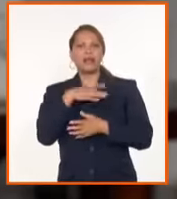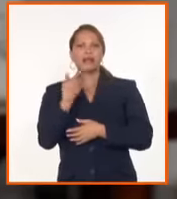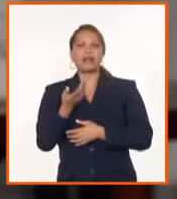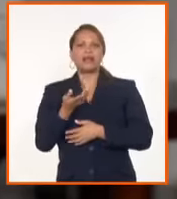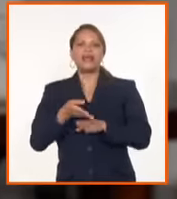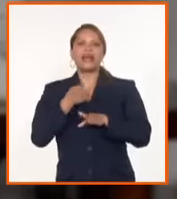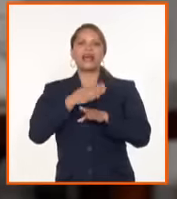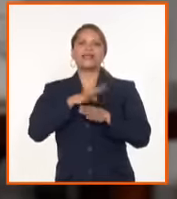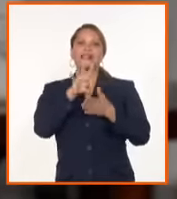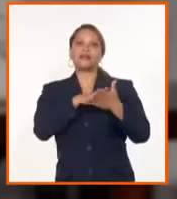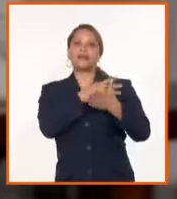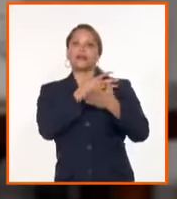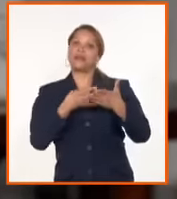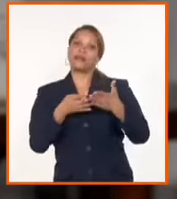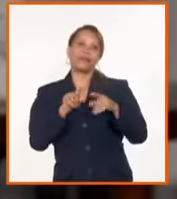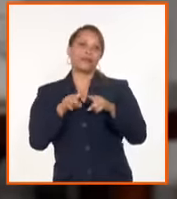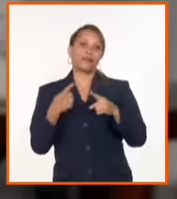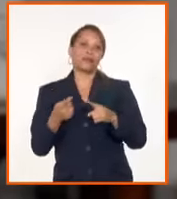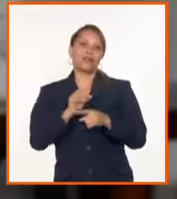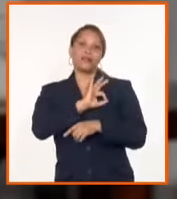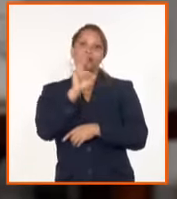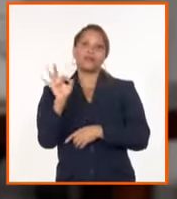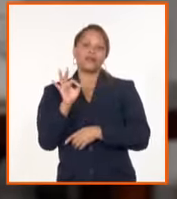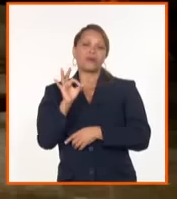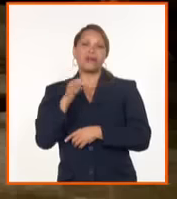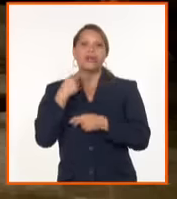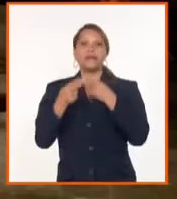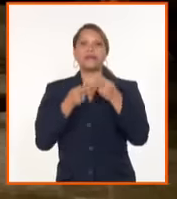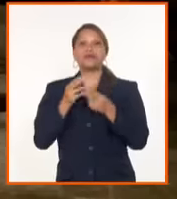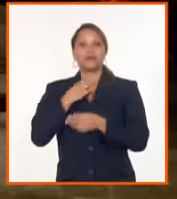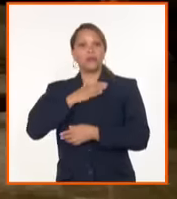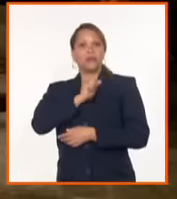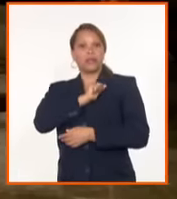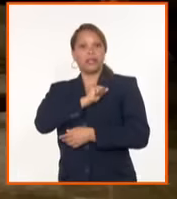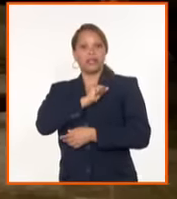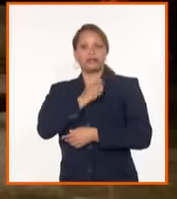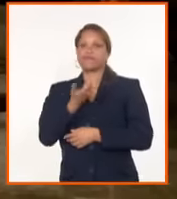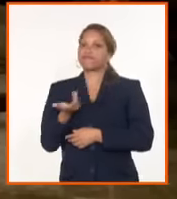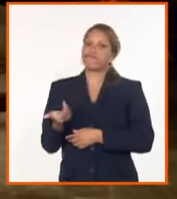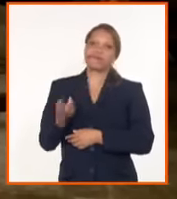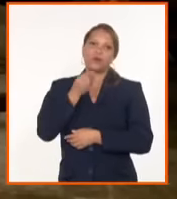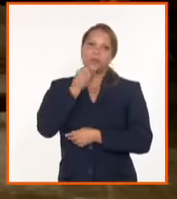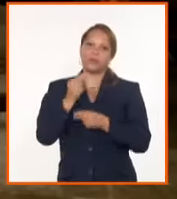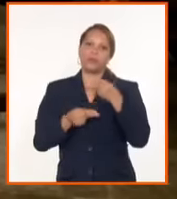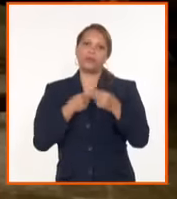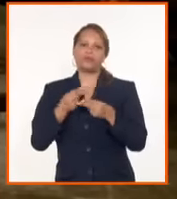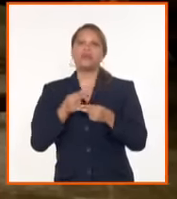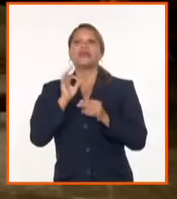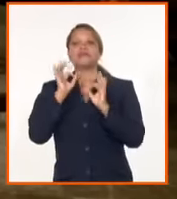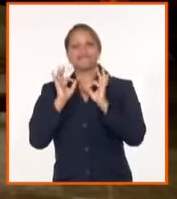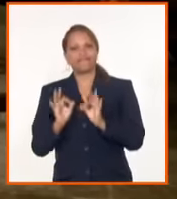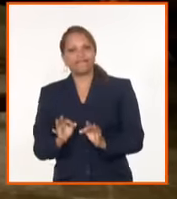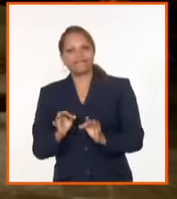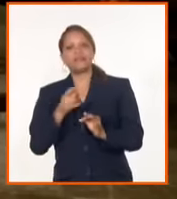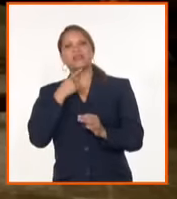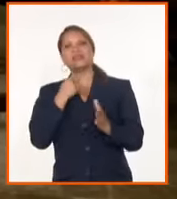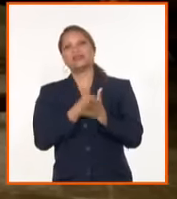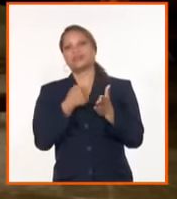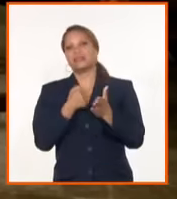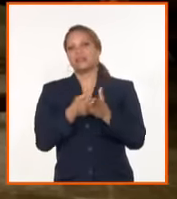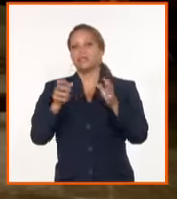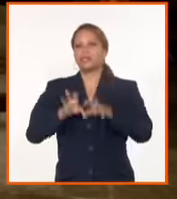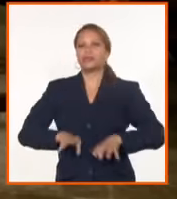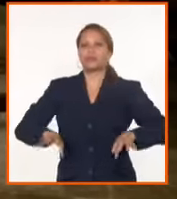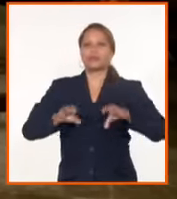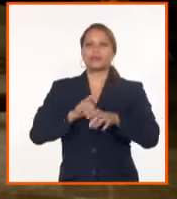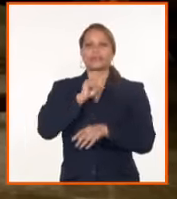antimodelo, porque nunca hemos podido hacer lo que hemos querido. Tienes razón, Osvaldo, siempre hemos tenido que estar enfrentando circunstancias y siempre nos han